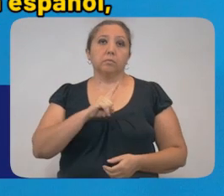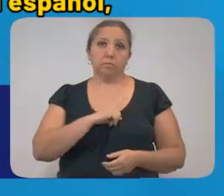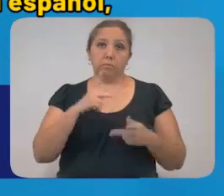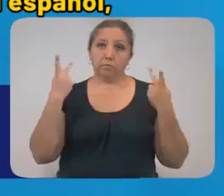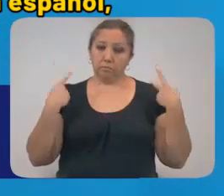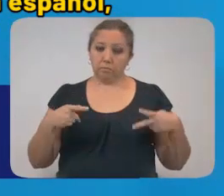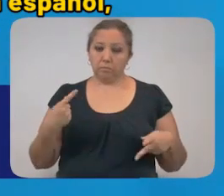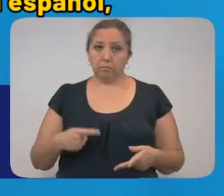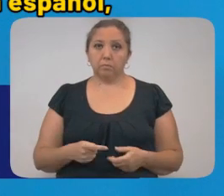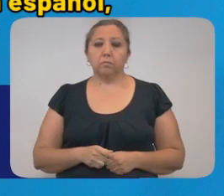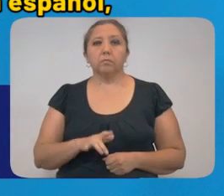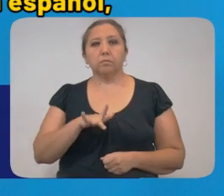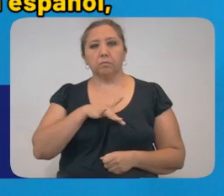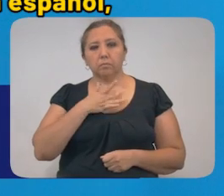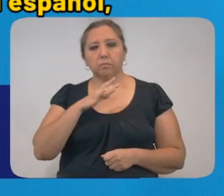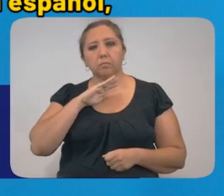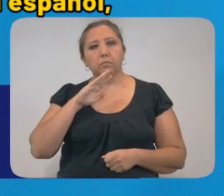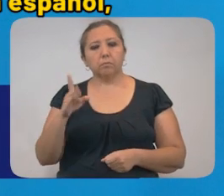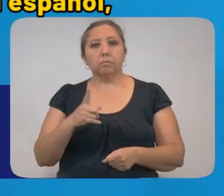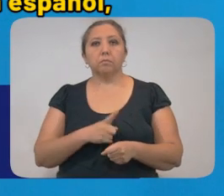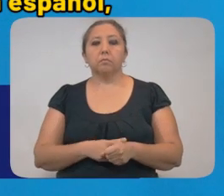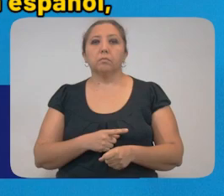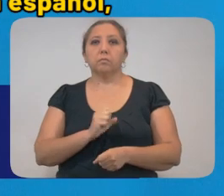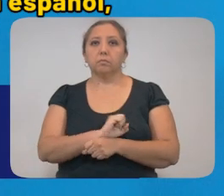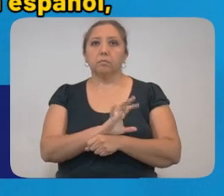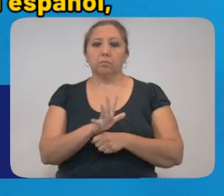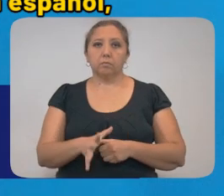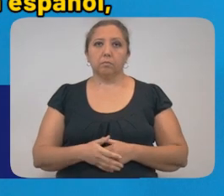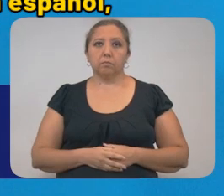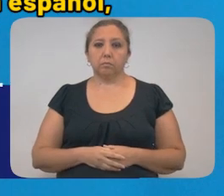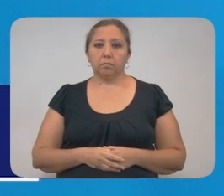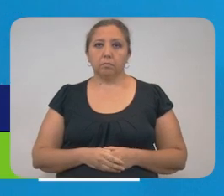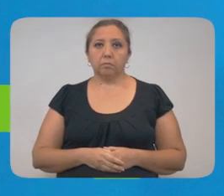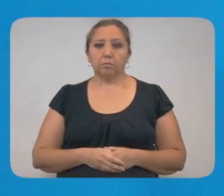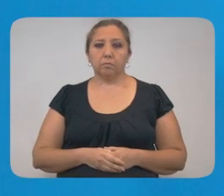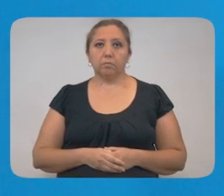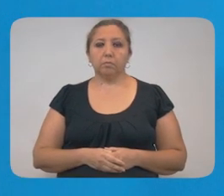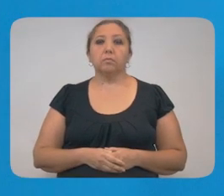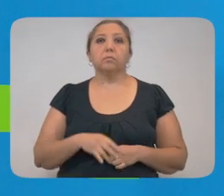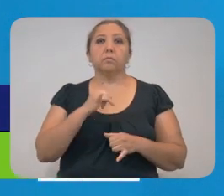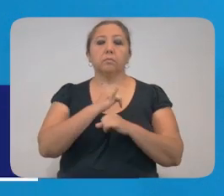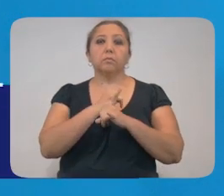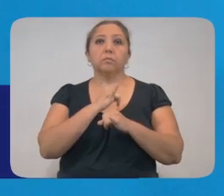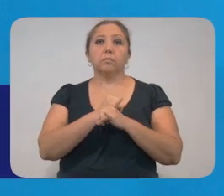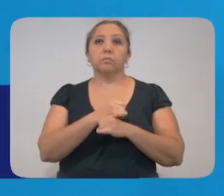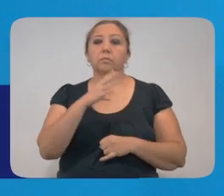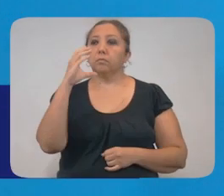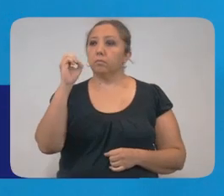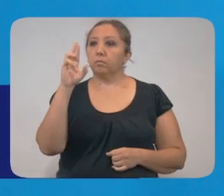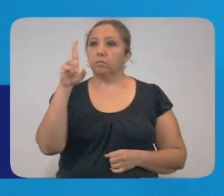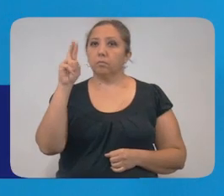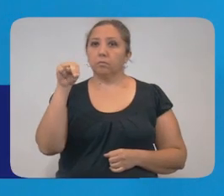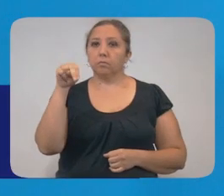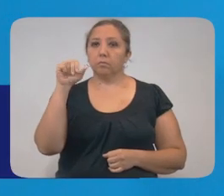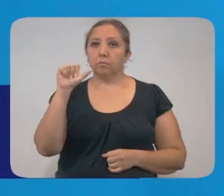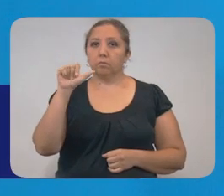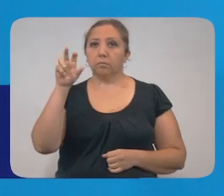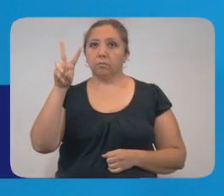uso exclusivo de personas que presenten síntomas del coronavirus COVID-19. En la página de internet